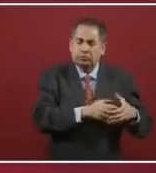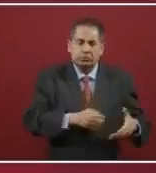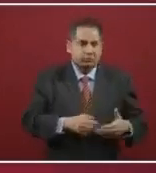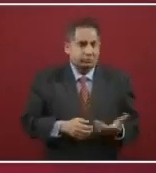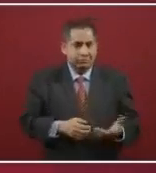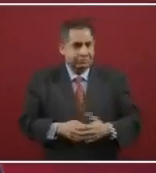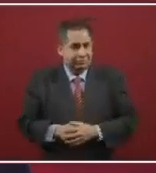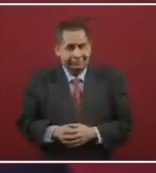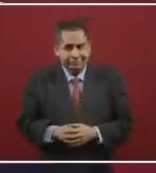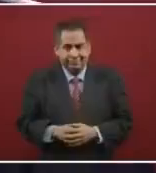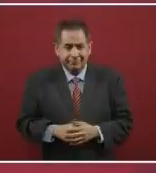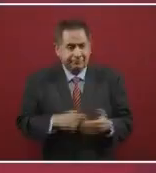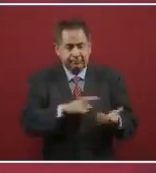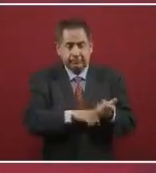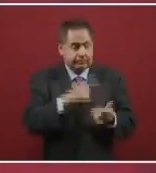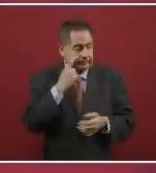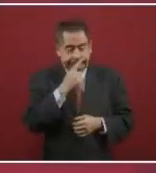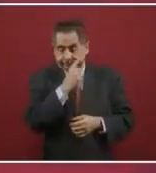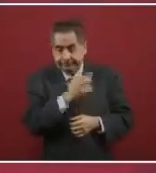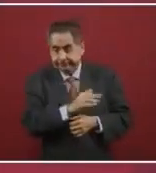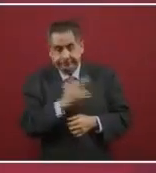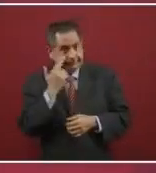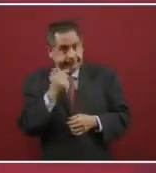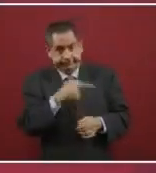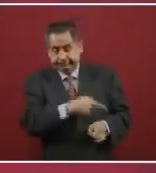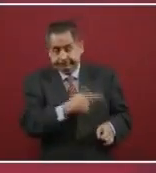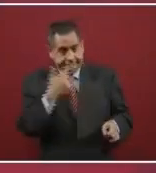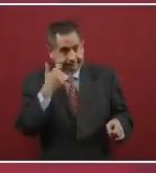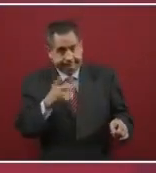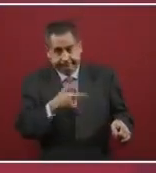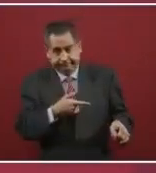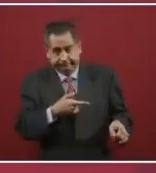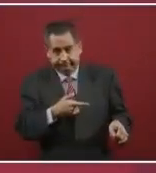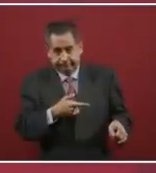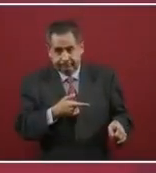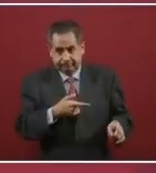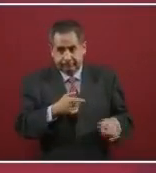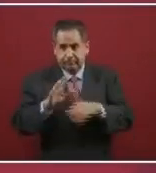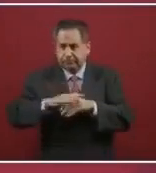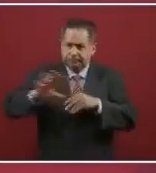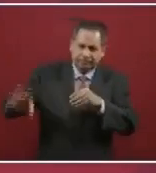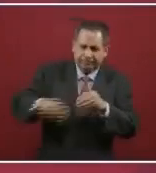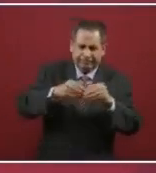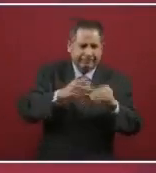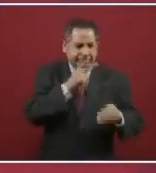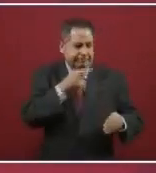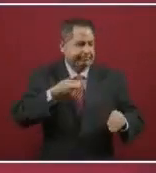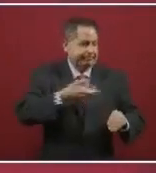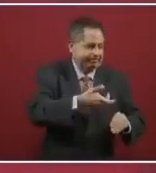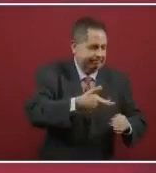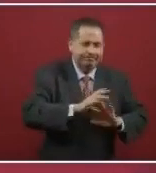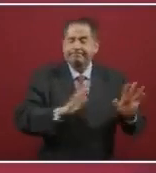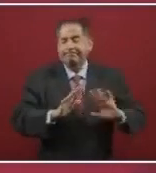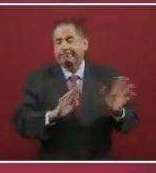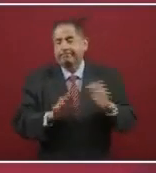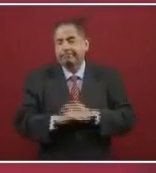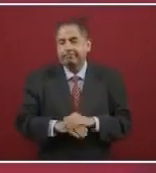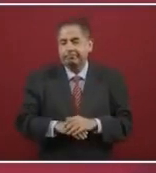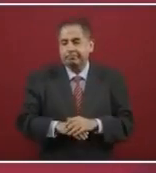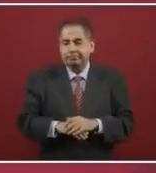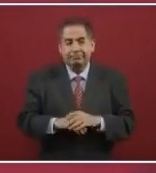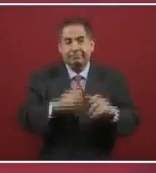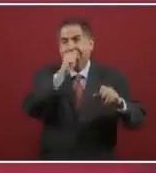muy peculiar. No quiero agregar un adjetivo, porque entonces sí sería